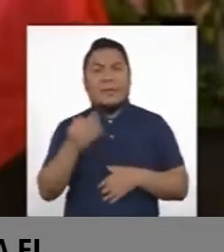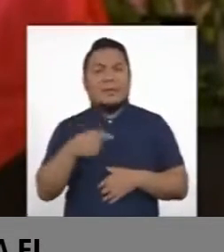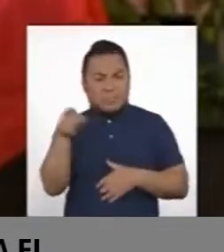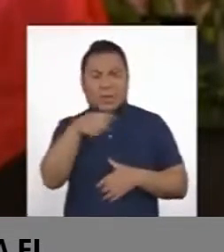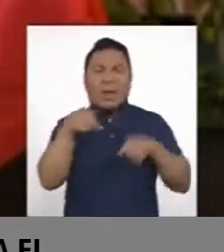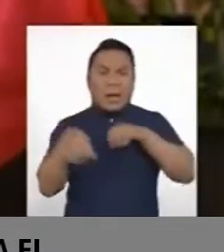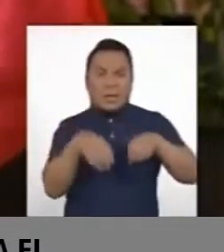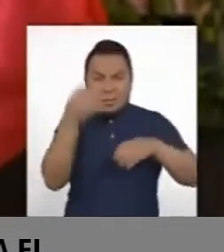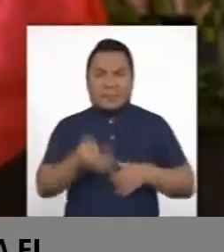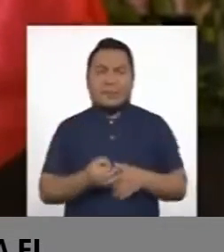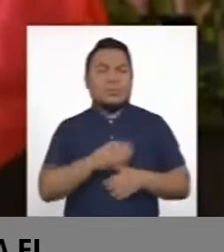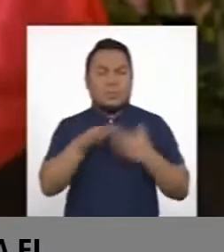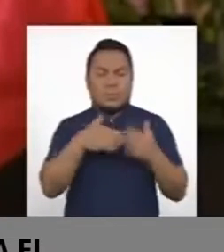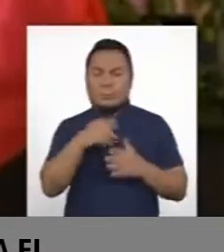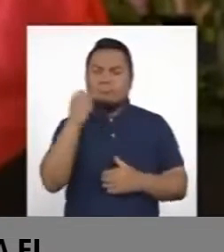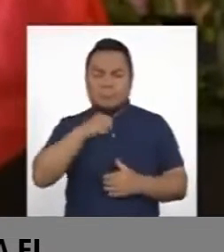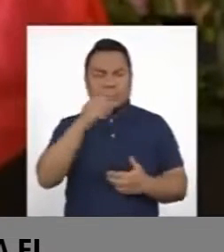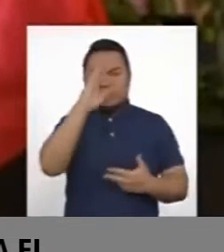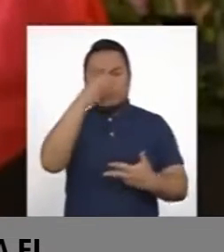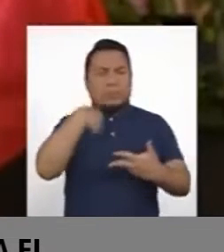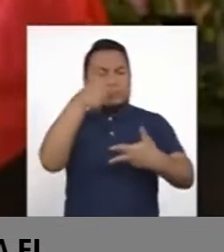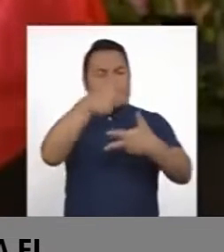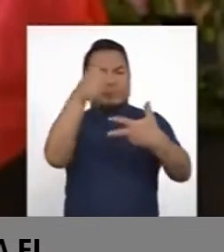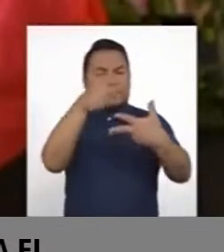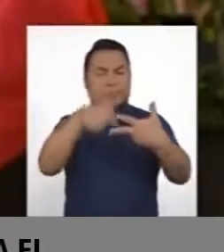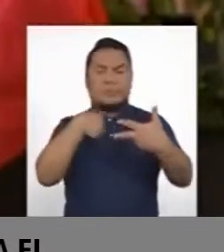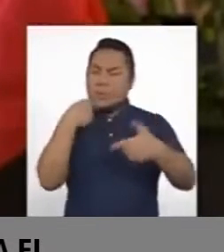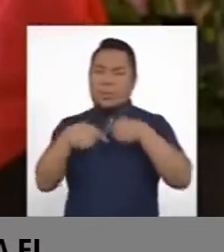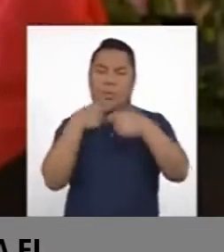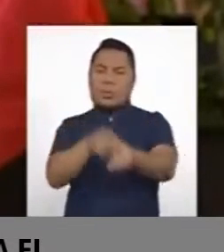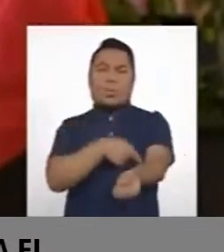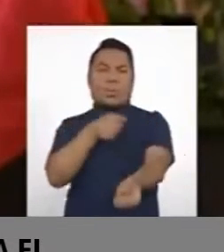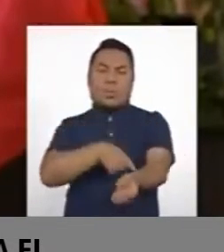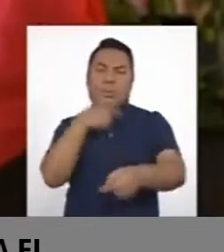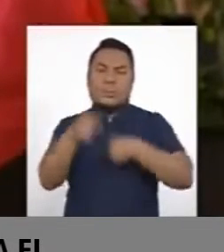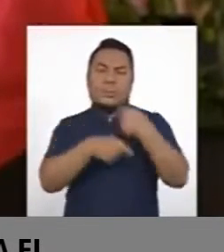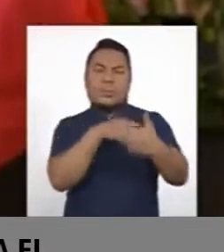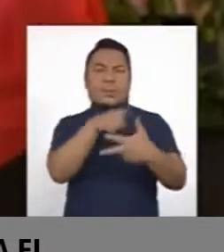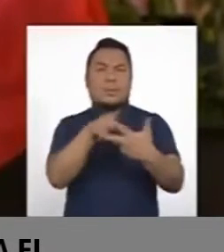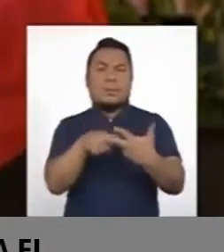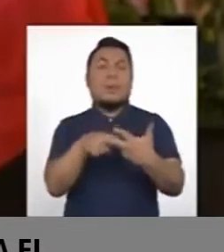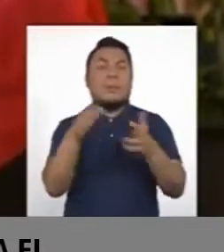Cumplámosla así, de manera estricta, para poder combatir esta